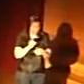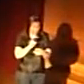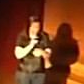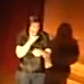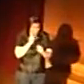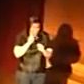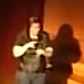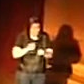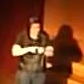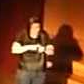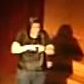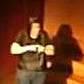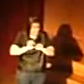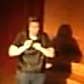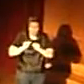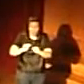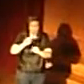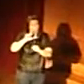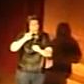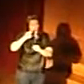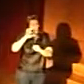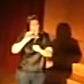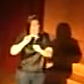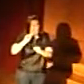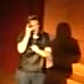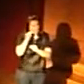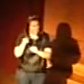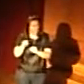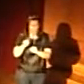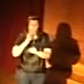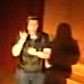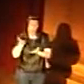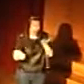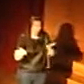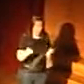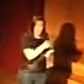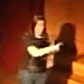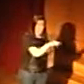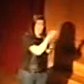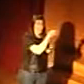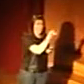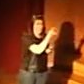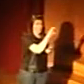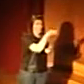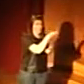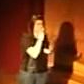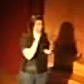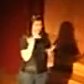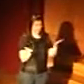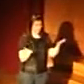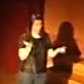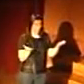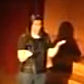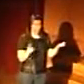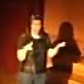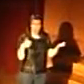estilo más personal de Eugenio Lucas y que por simple comparación con las figuras de Pérez villamil se dan cuenta que tienen una